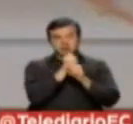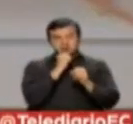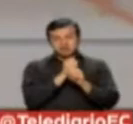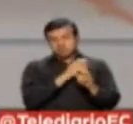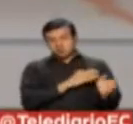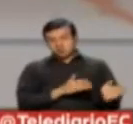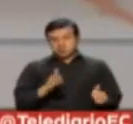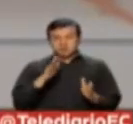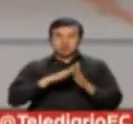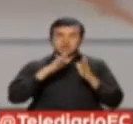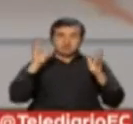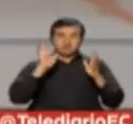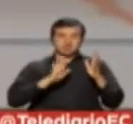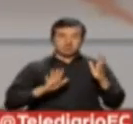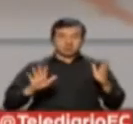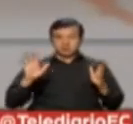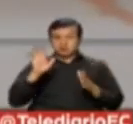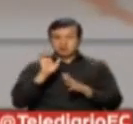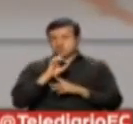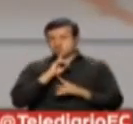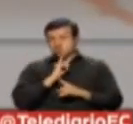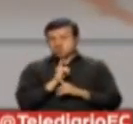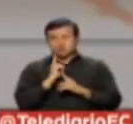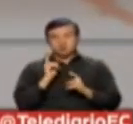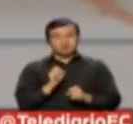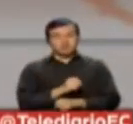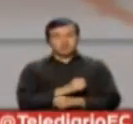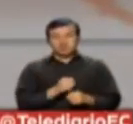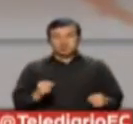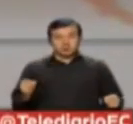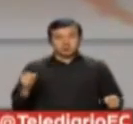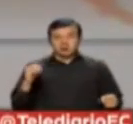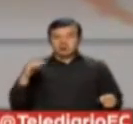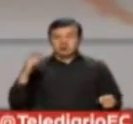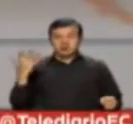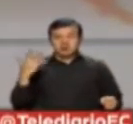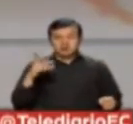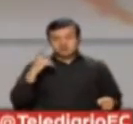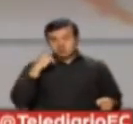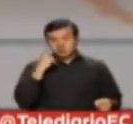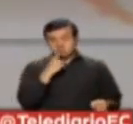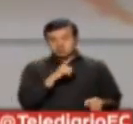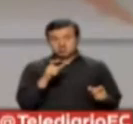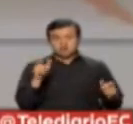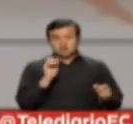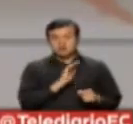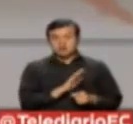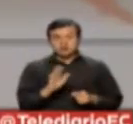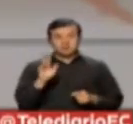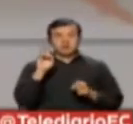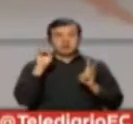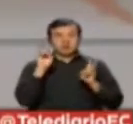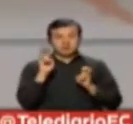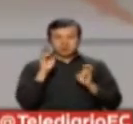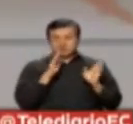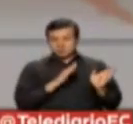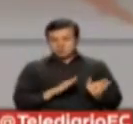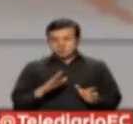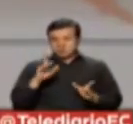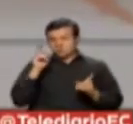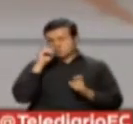grande del país el hacer la educación no sé no se la conoce hasta que se está adentro y se ve que realmente es un tema organizacional